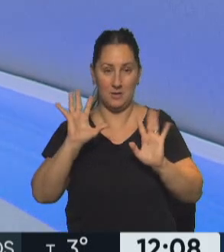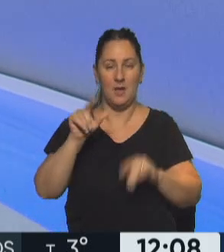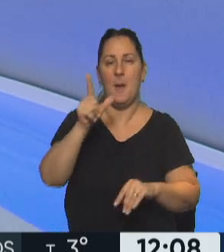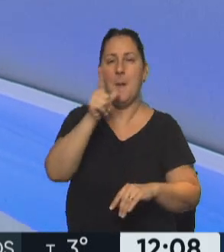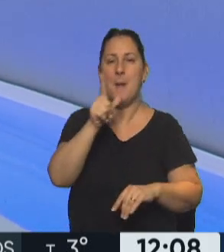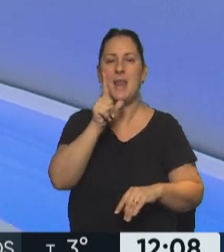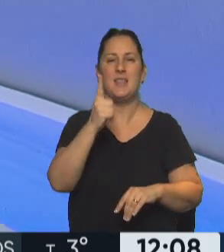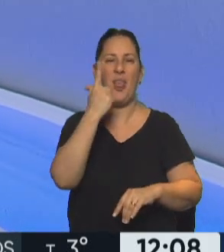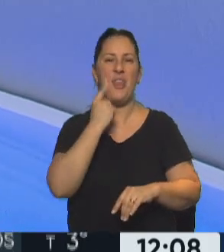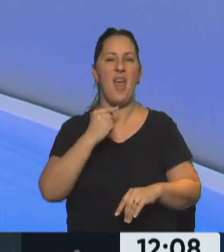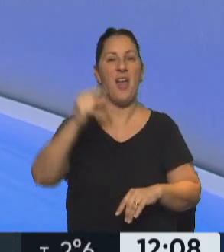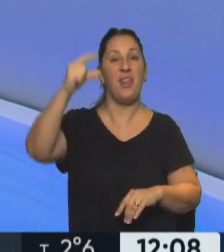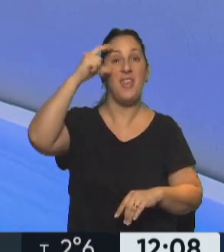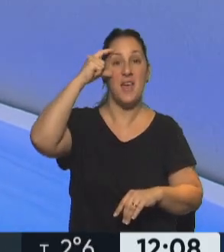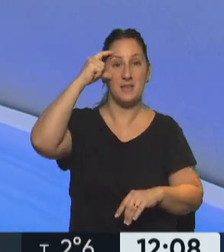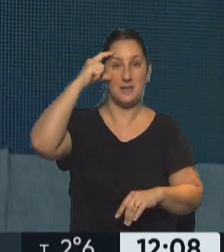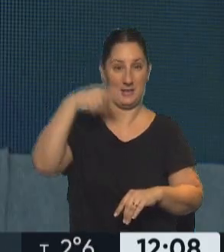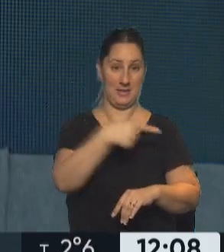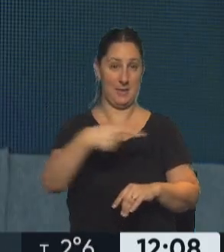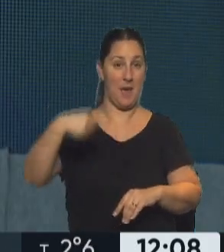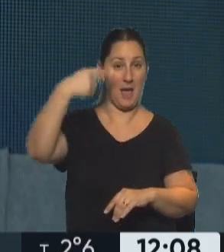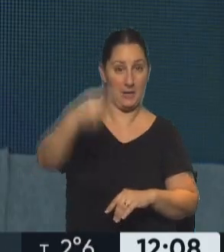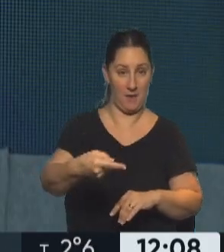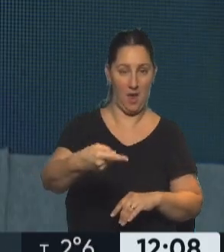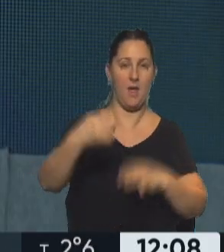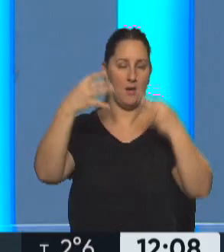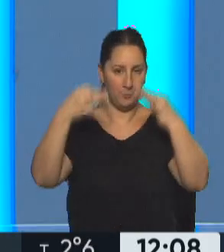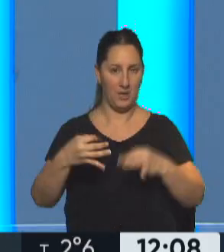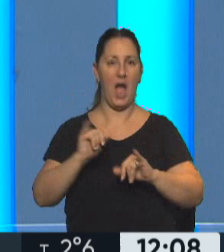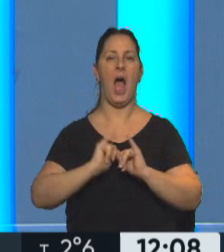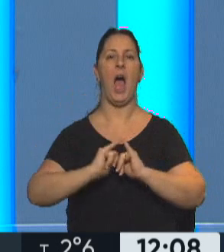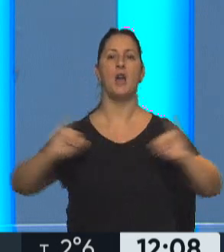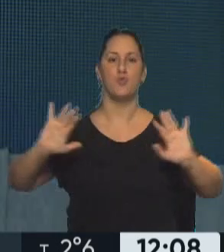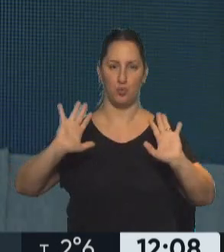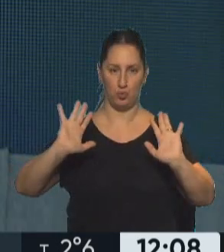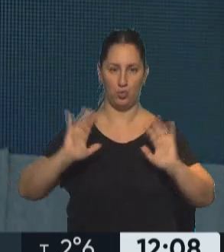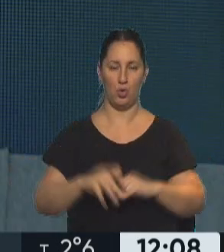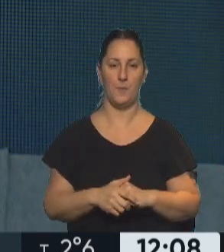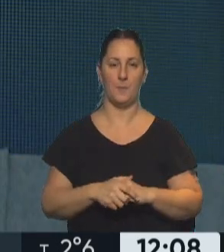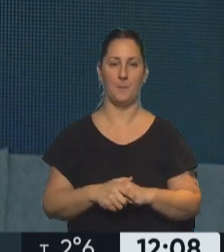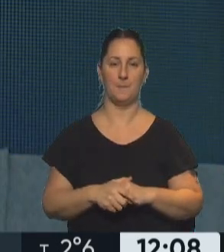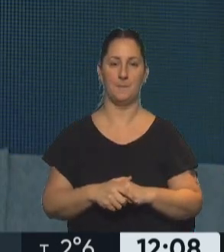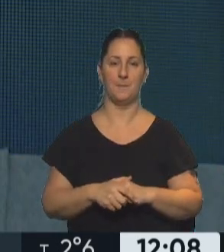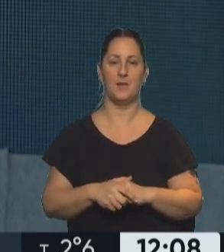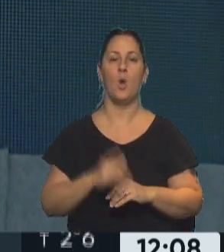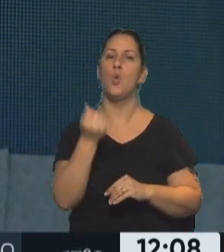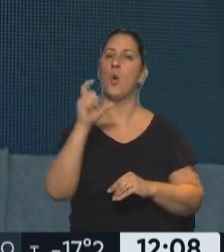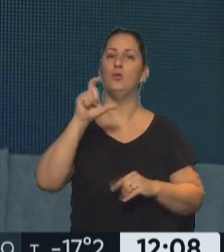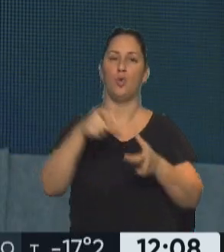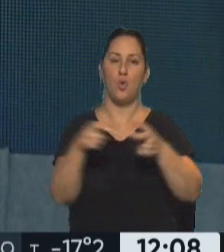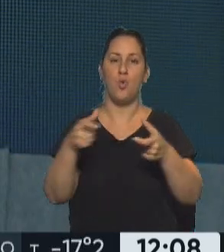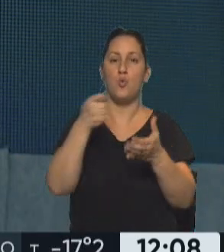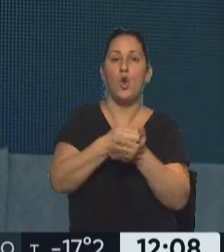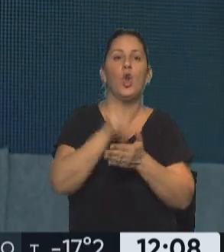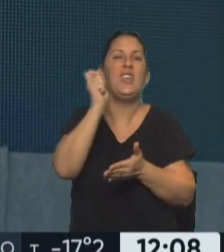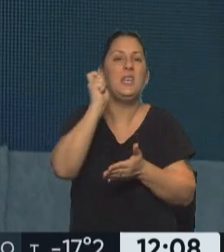10 de la semana que viene, lógicamente. Dijo concretamente que iba a ser el 10 el anuncio junto con Fernanda Raberta. El monto de este bono y a